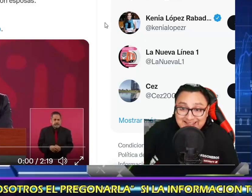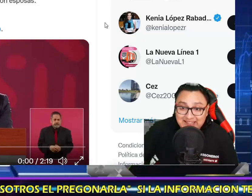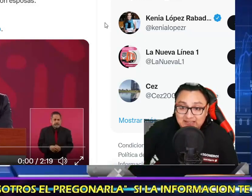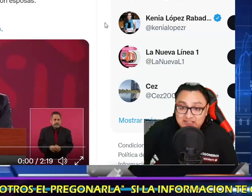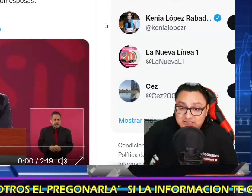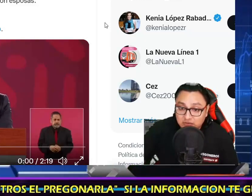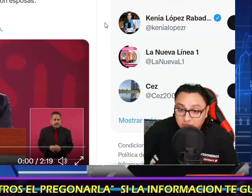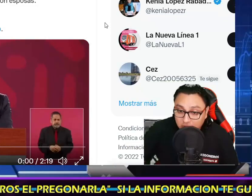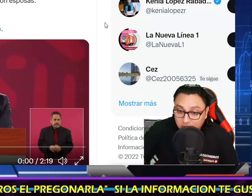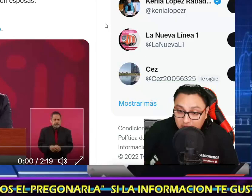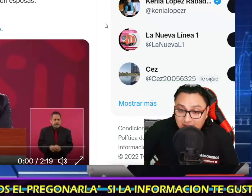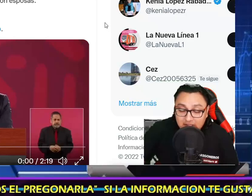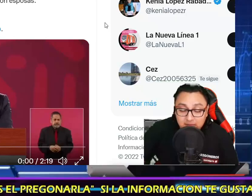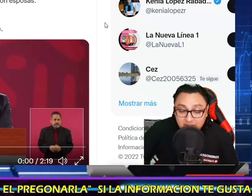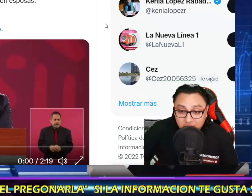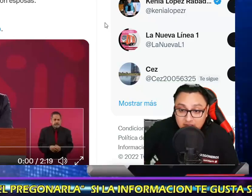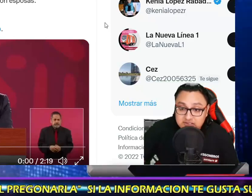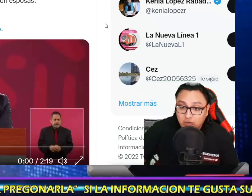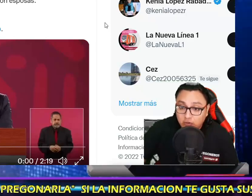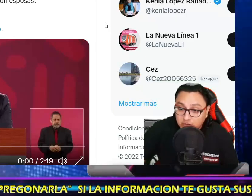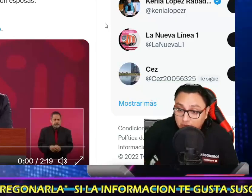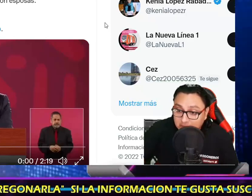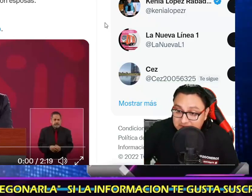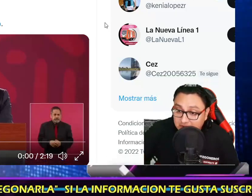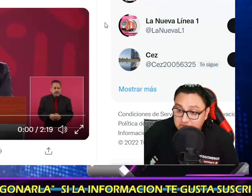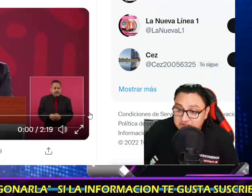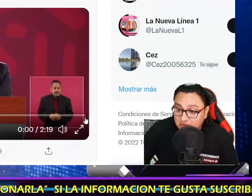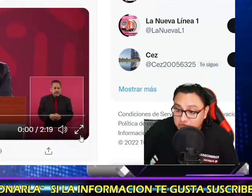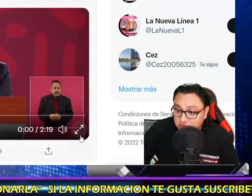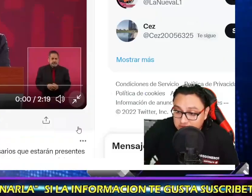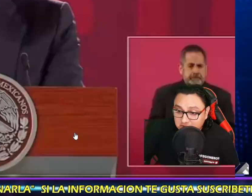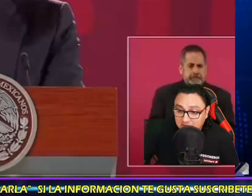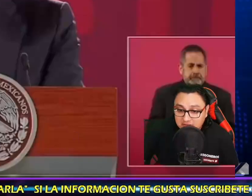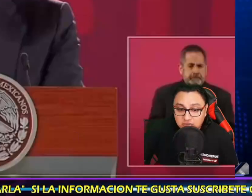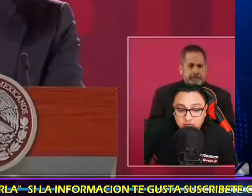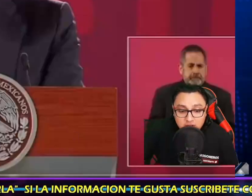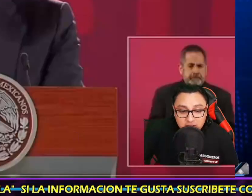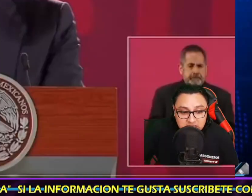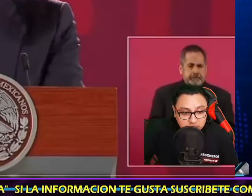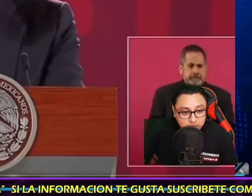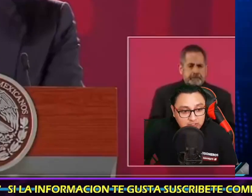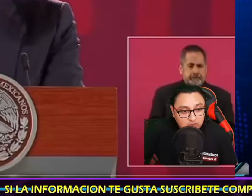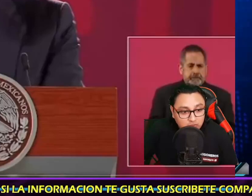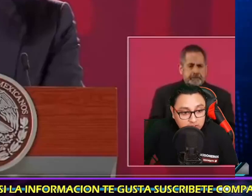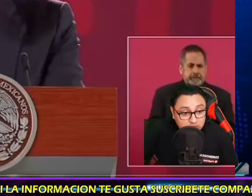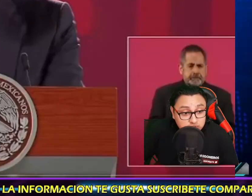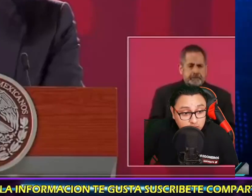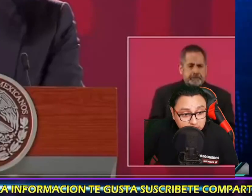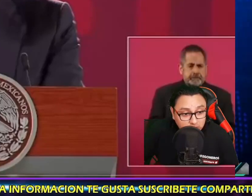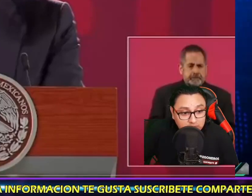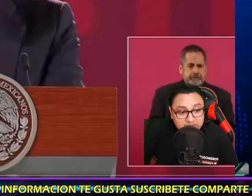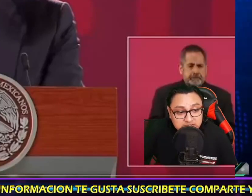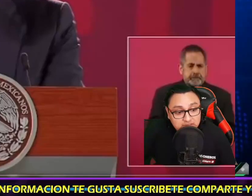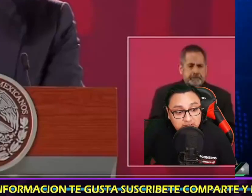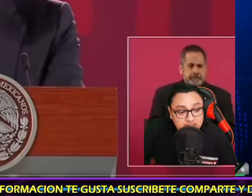esposas. Y el 13 de julio, el miércoles, encuentro con empresarios de Estados Unidos y México. Esto fue lo que nos